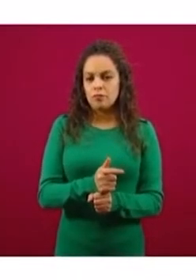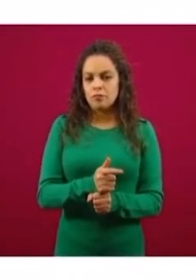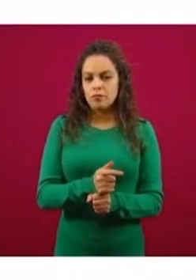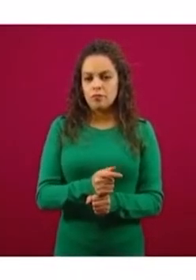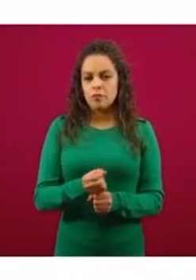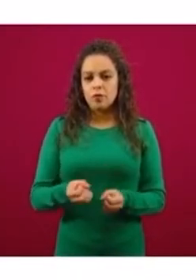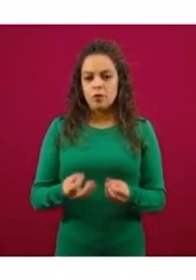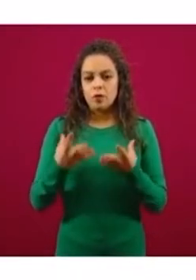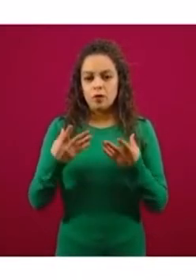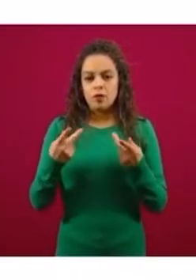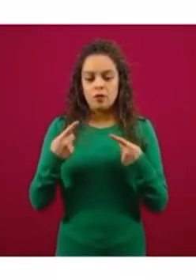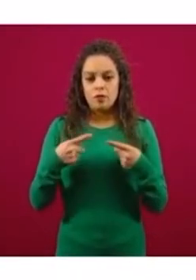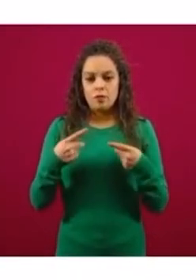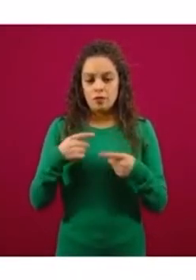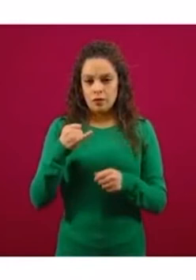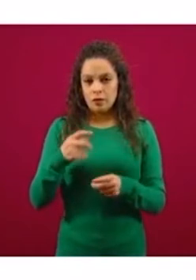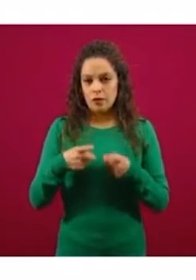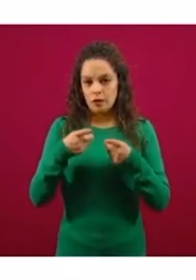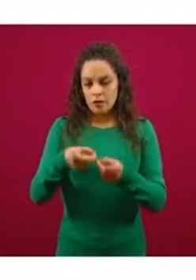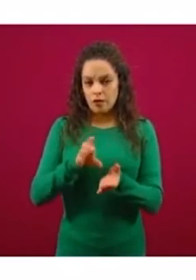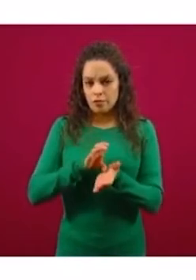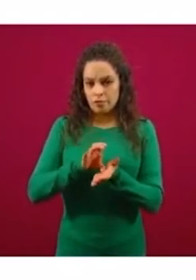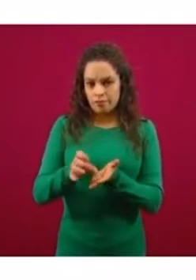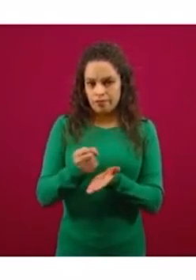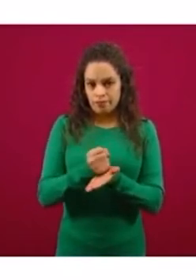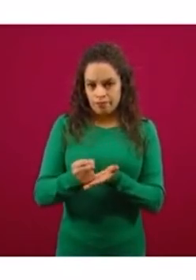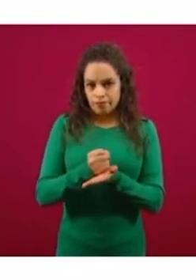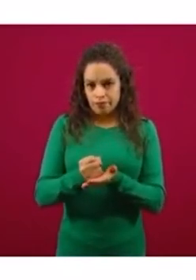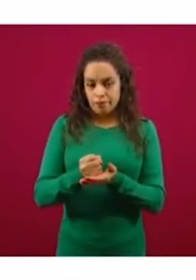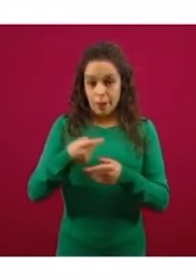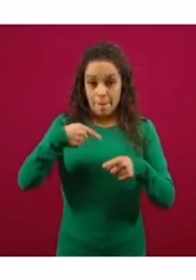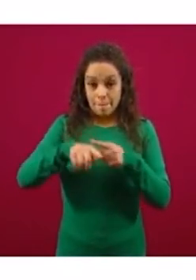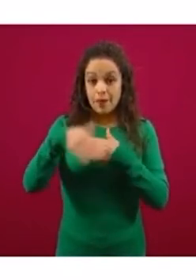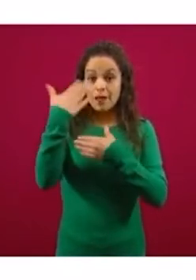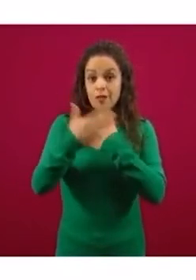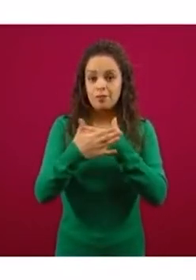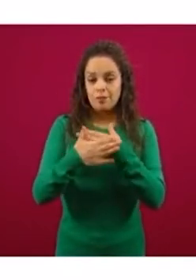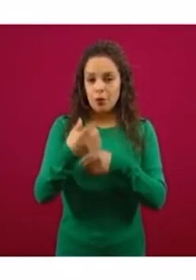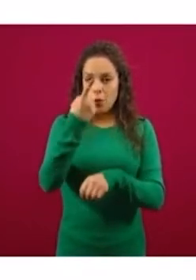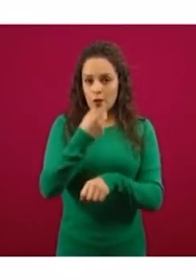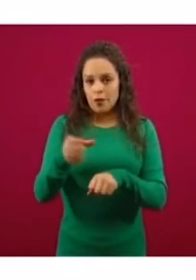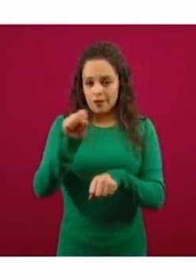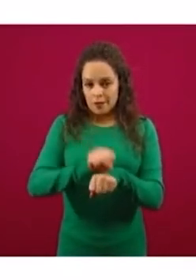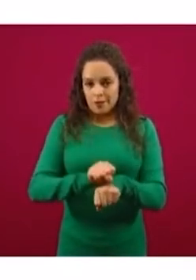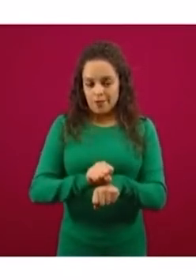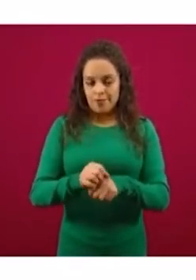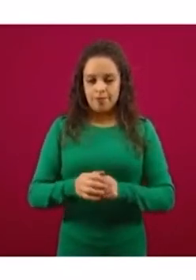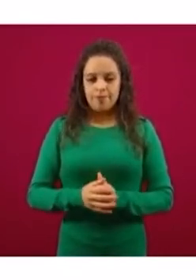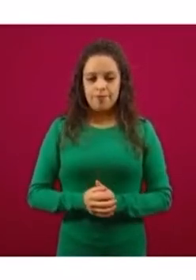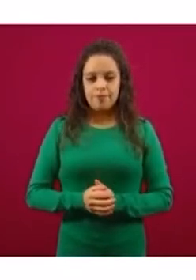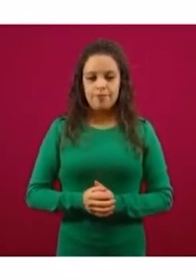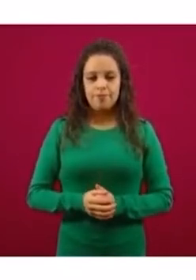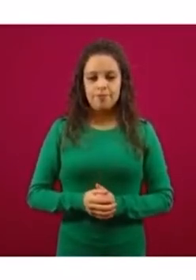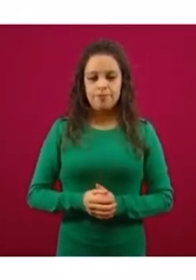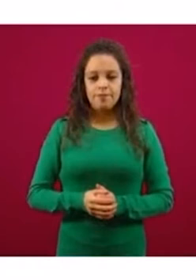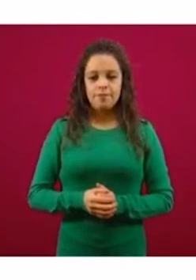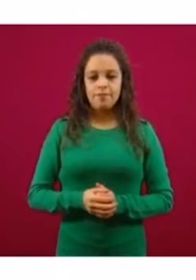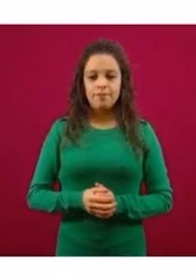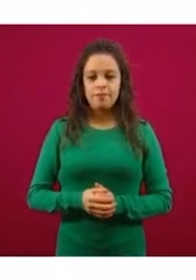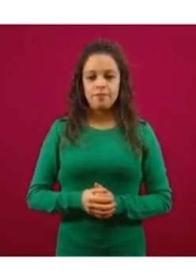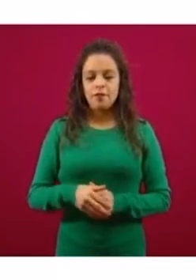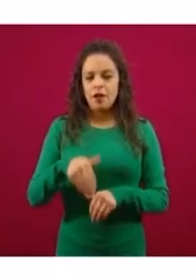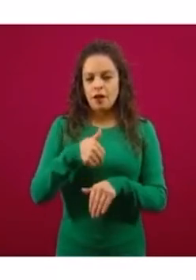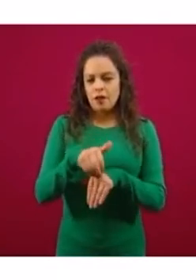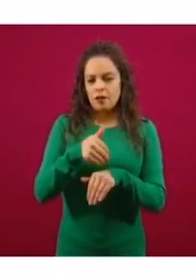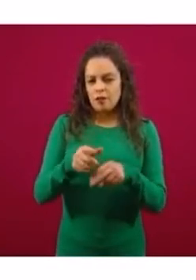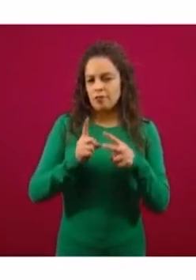un apoyo a partir de la próxima semana, e iniciamos con una cifra que rondaba poco